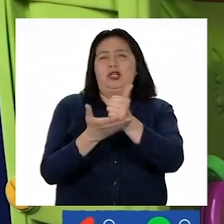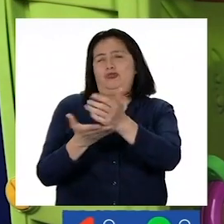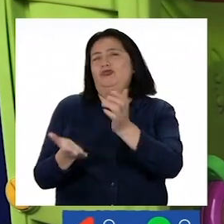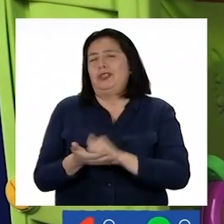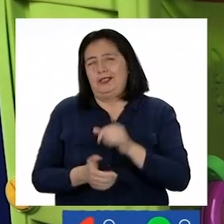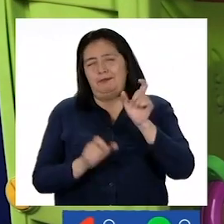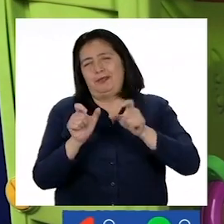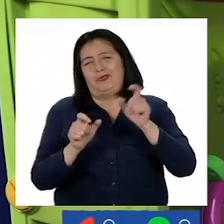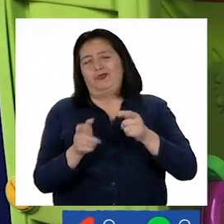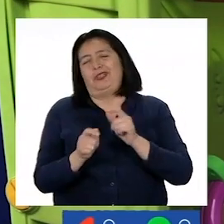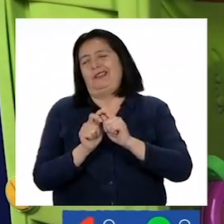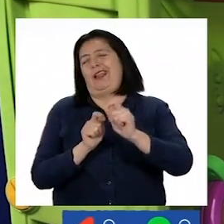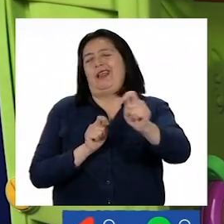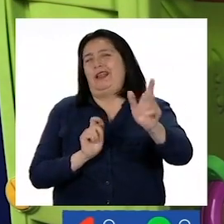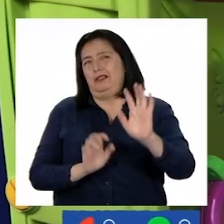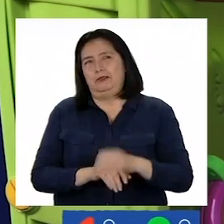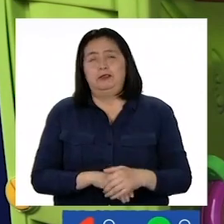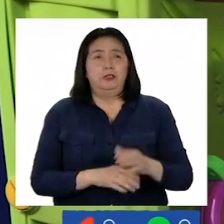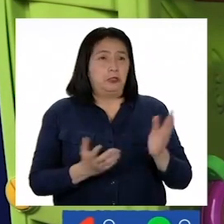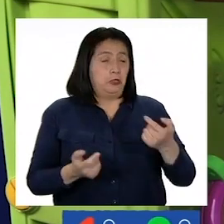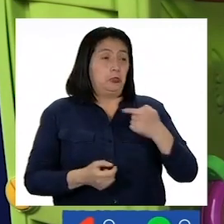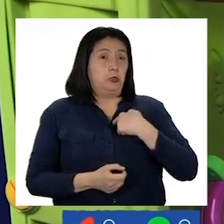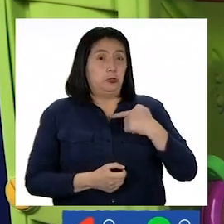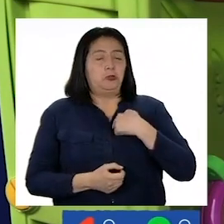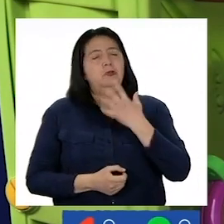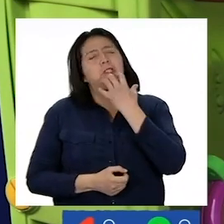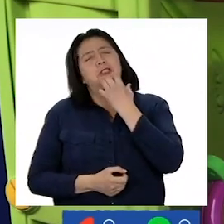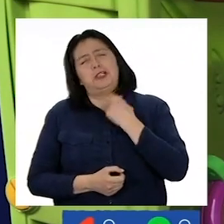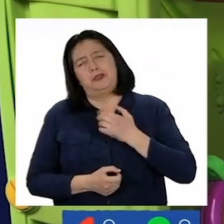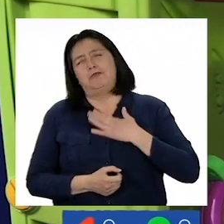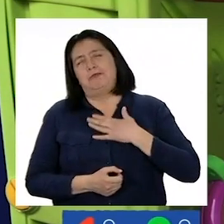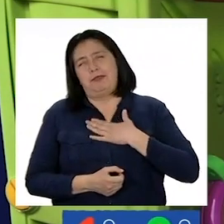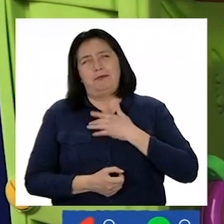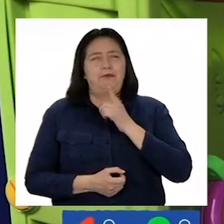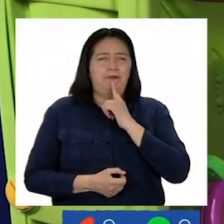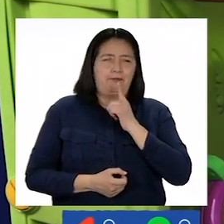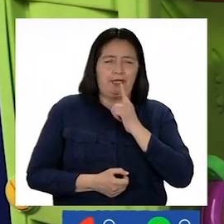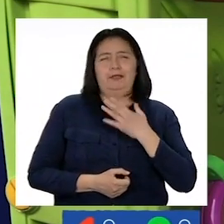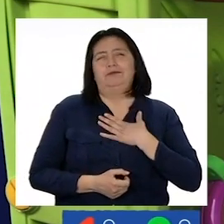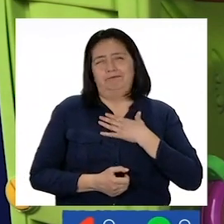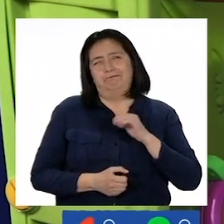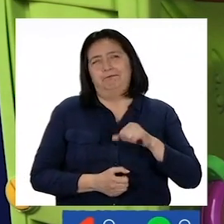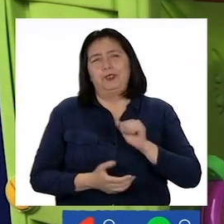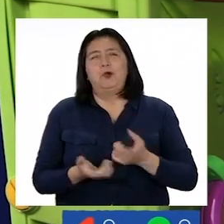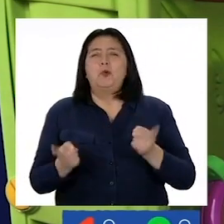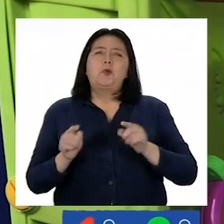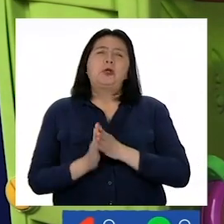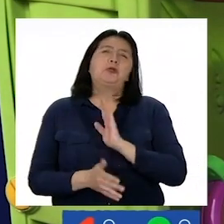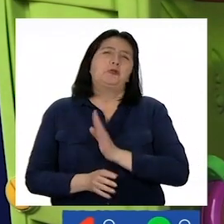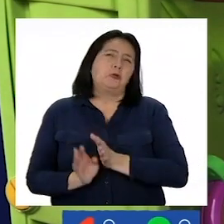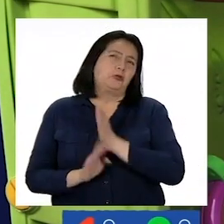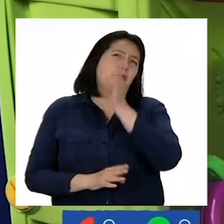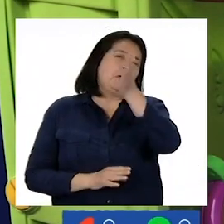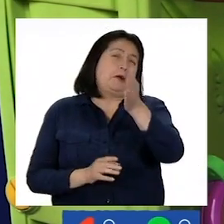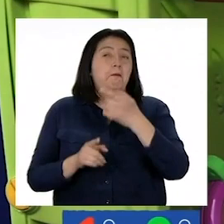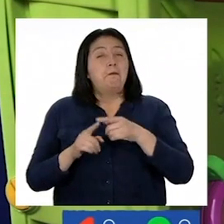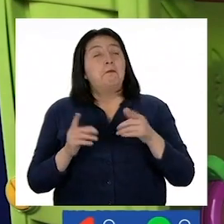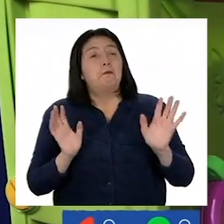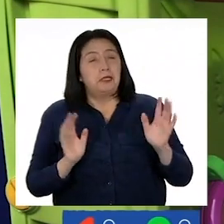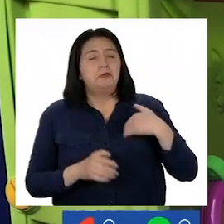muy alejados. Yo lo extraño mucho a mi papá cuando se va,